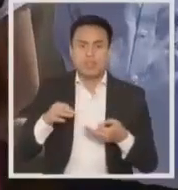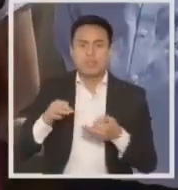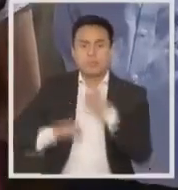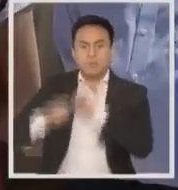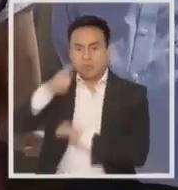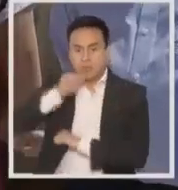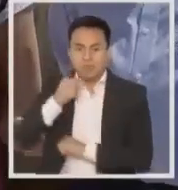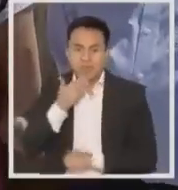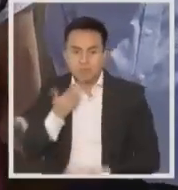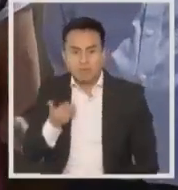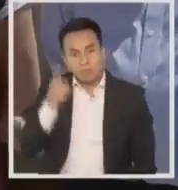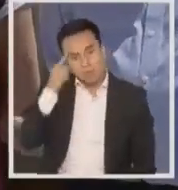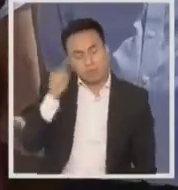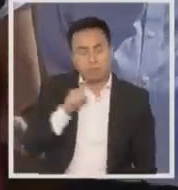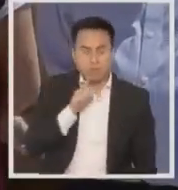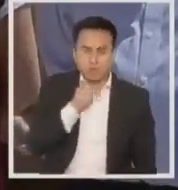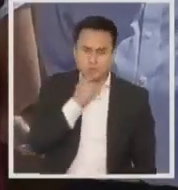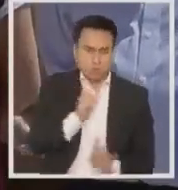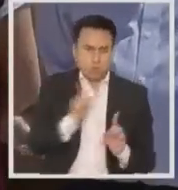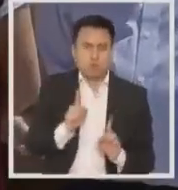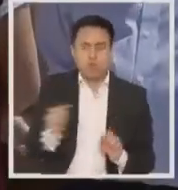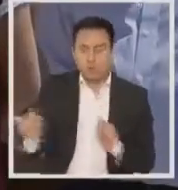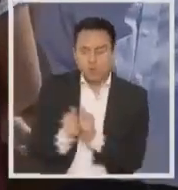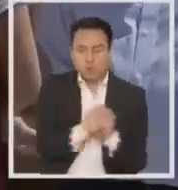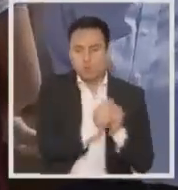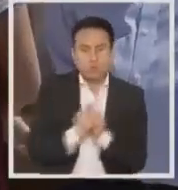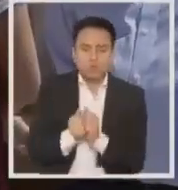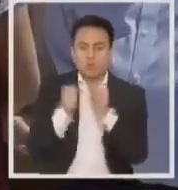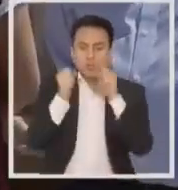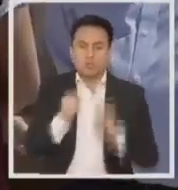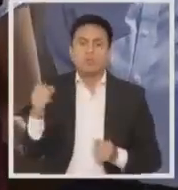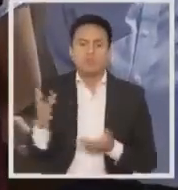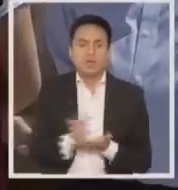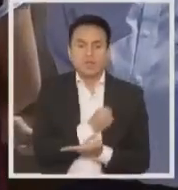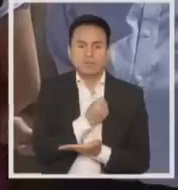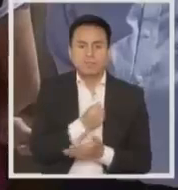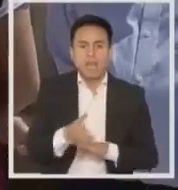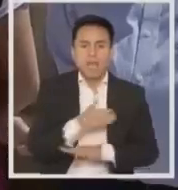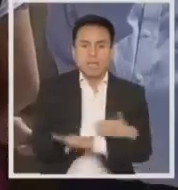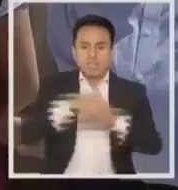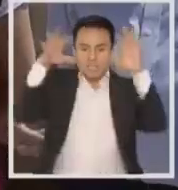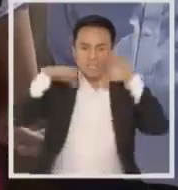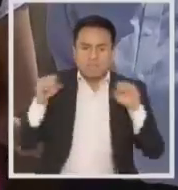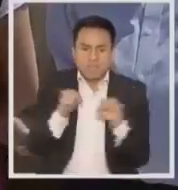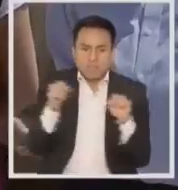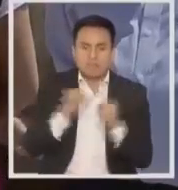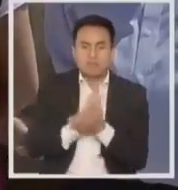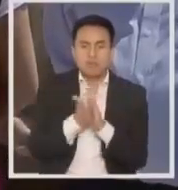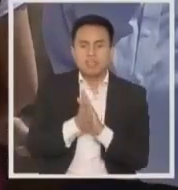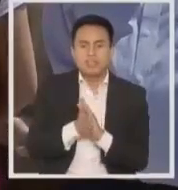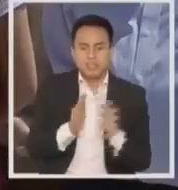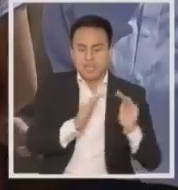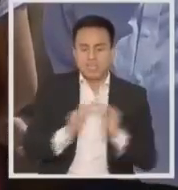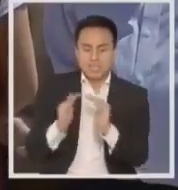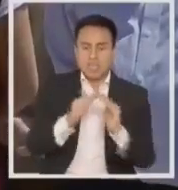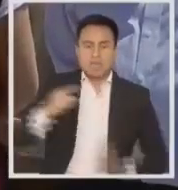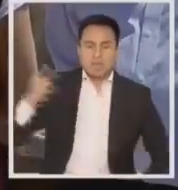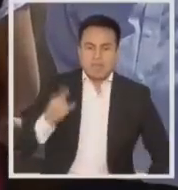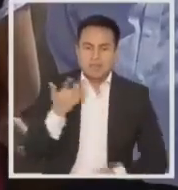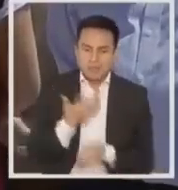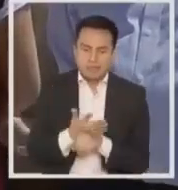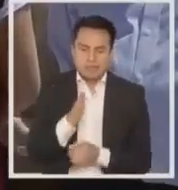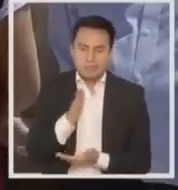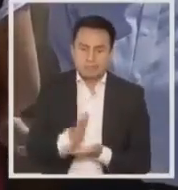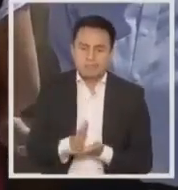mundo privado, pero no me cabe ninguna duda que juntos y juntas lo vamos a lograr. Antes del invierno todas las viviendas de emergencia tienen que estar.